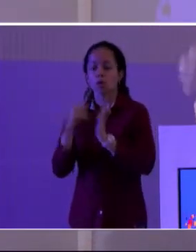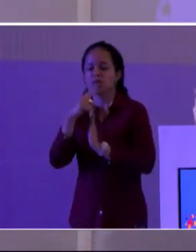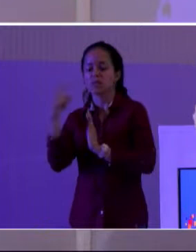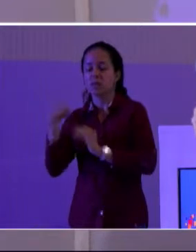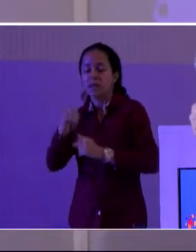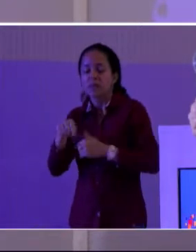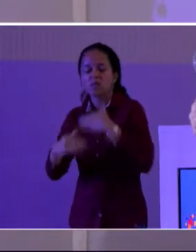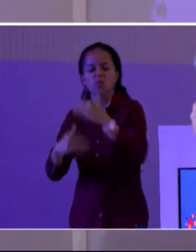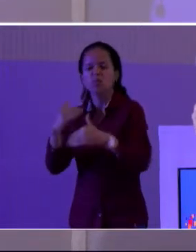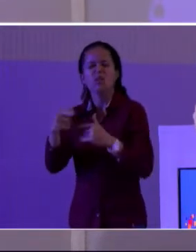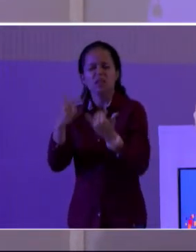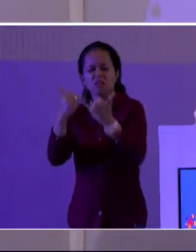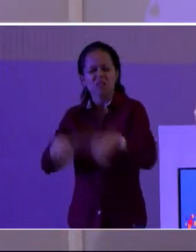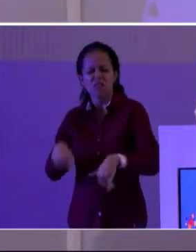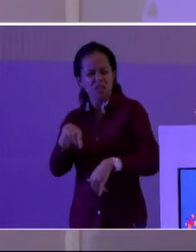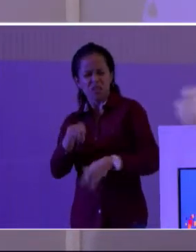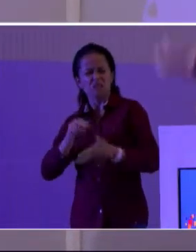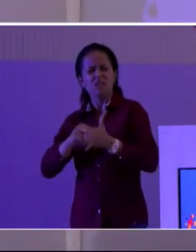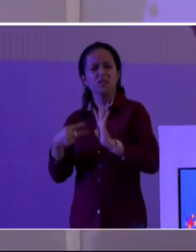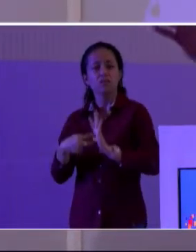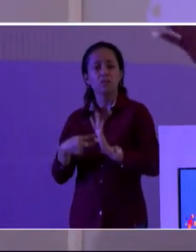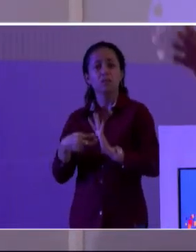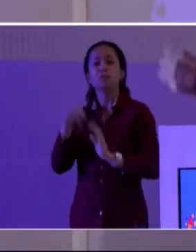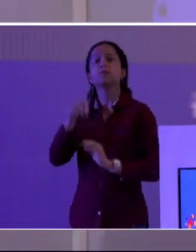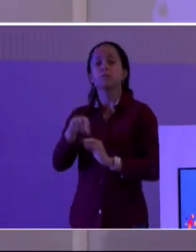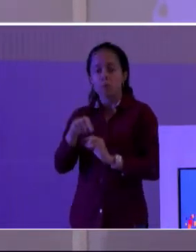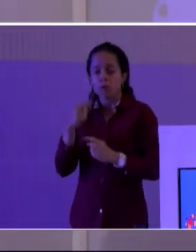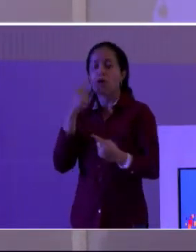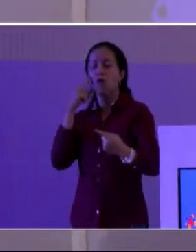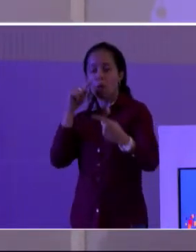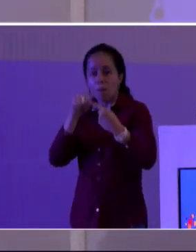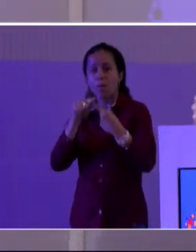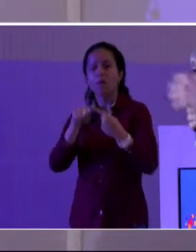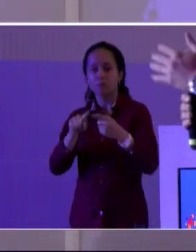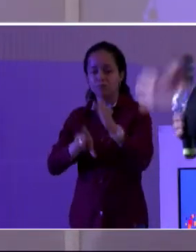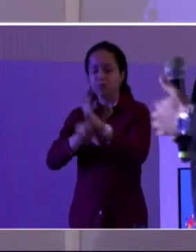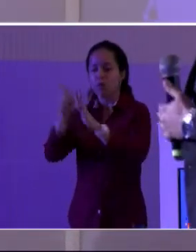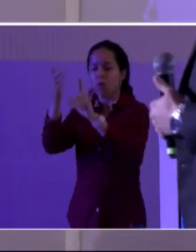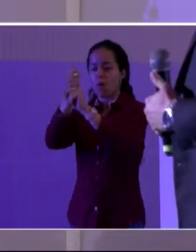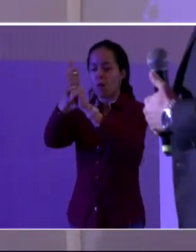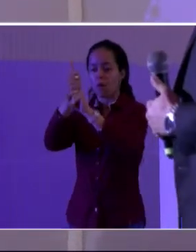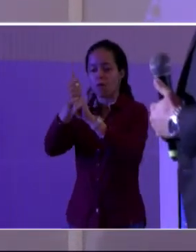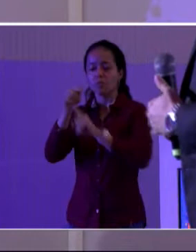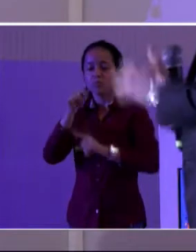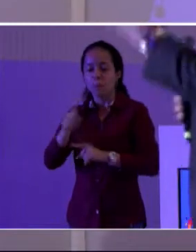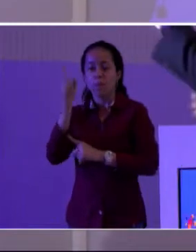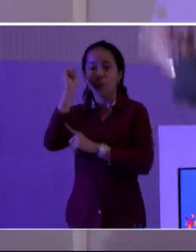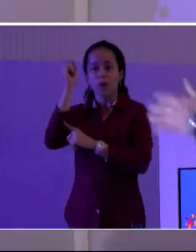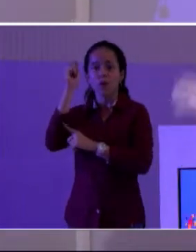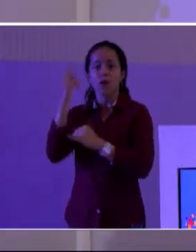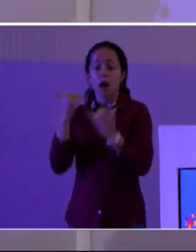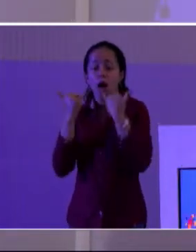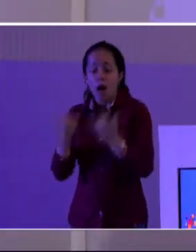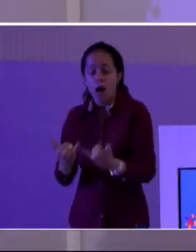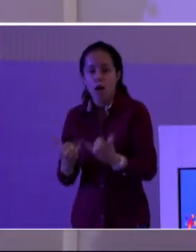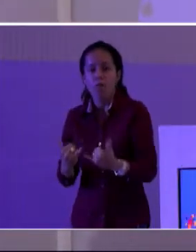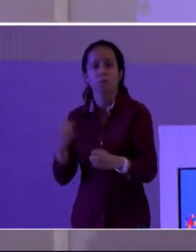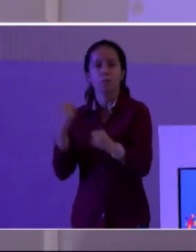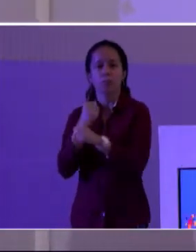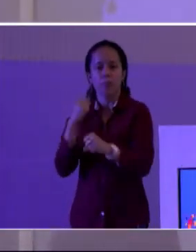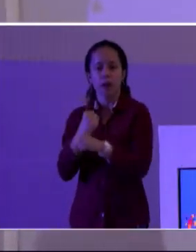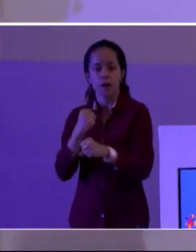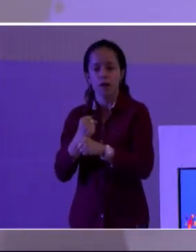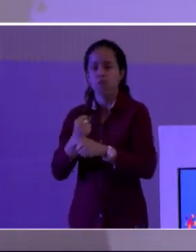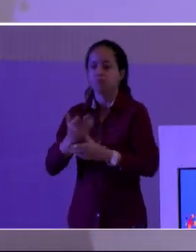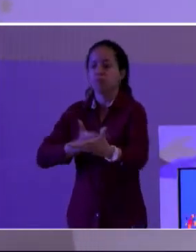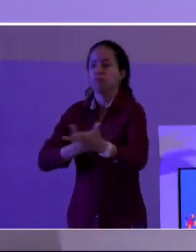¿Qué quiere decir culminar? Que lograron sus objetivos que se plantearon desde que entraron esa política y ahorita están trabajando de la mano